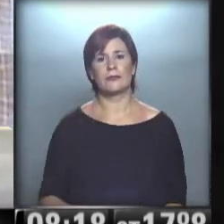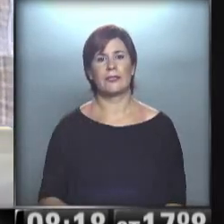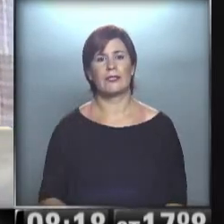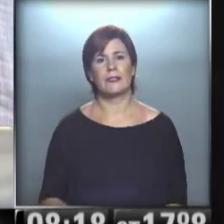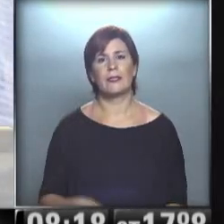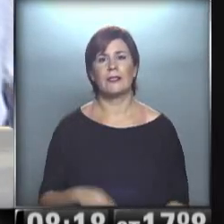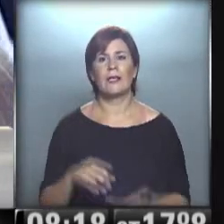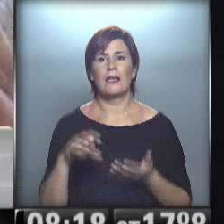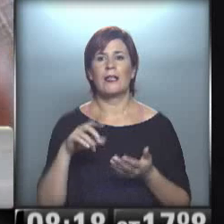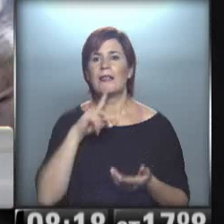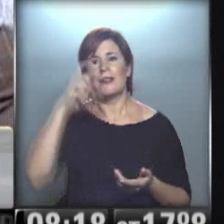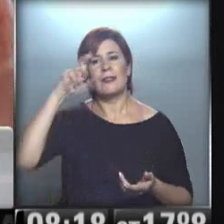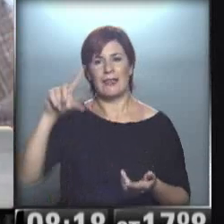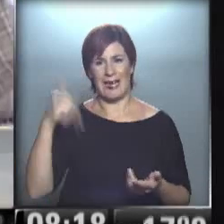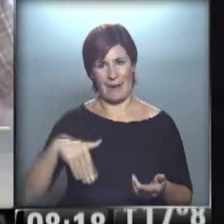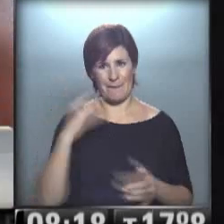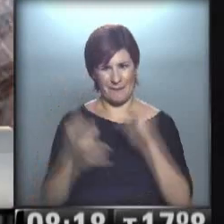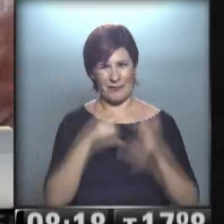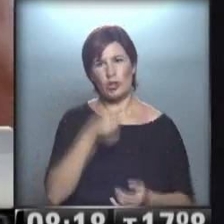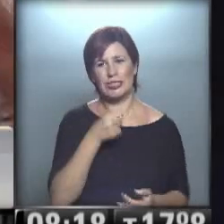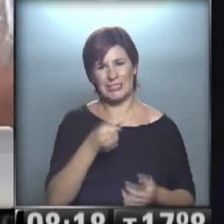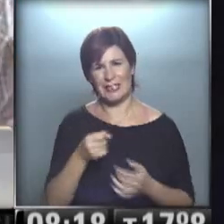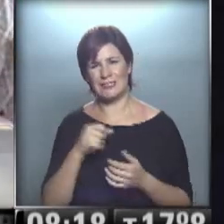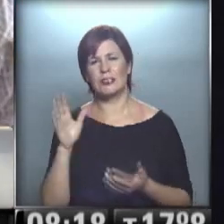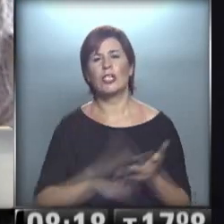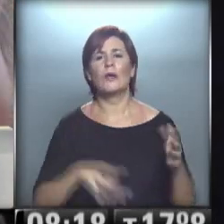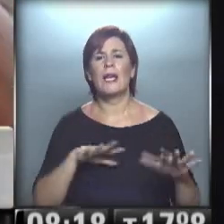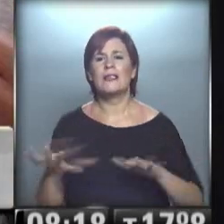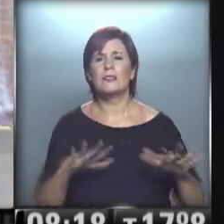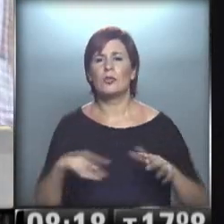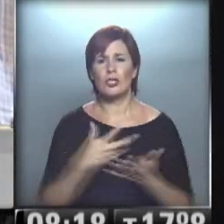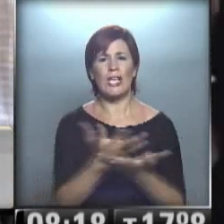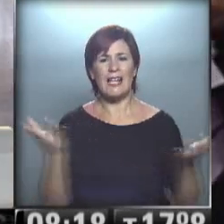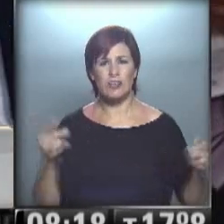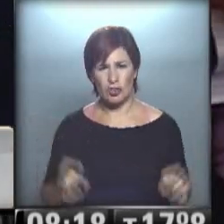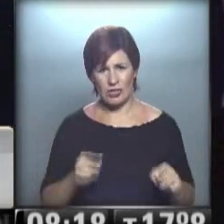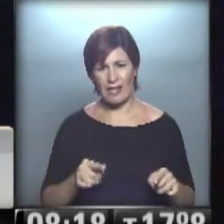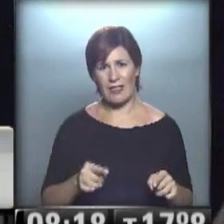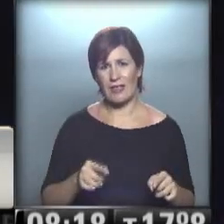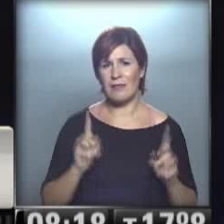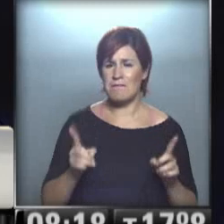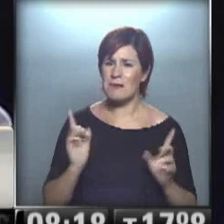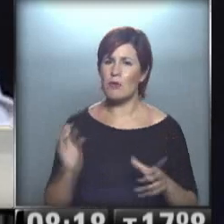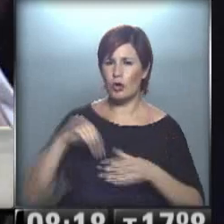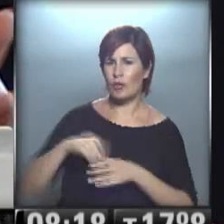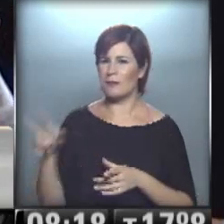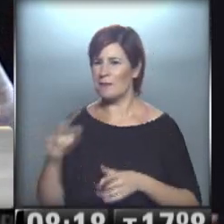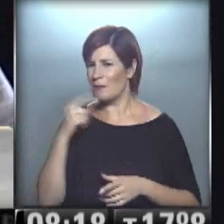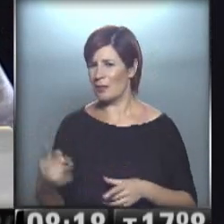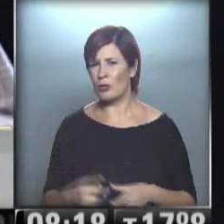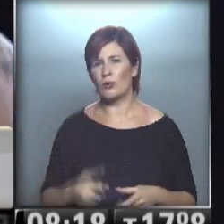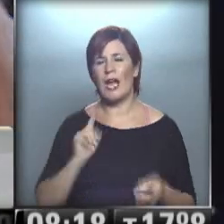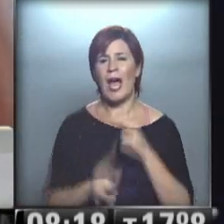Agencia de Noticias TELAM. Preguntarle sobre la situación social del país, un poco sumándome a la pregunta del colega, paritarias